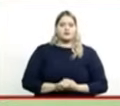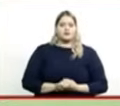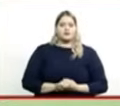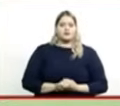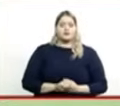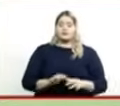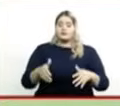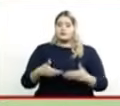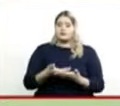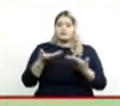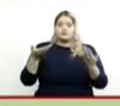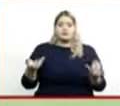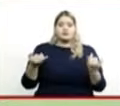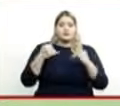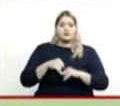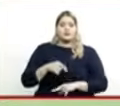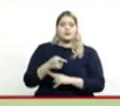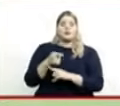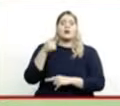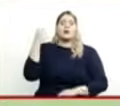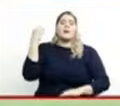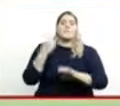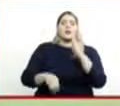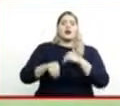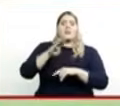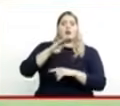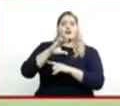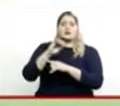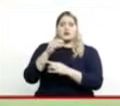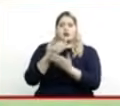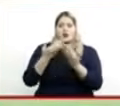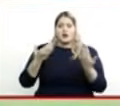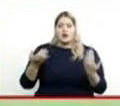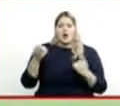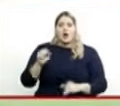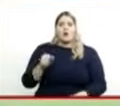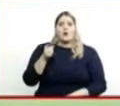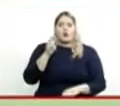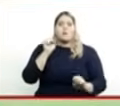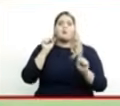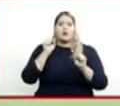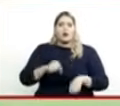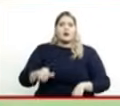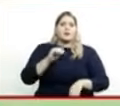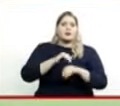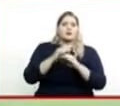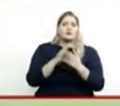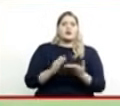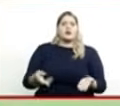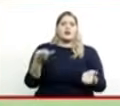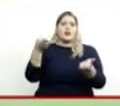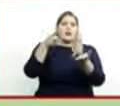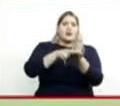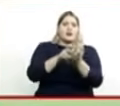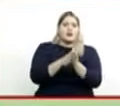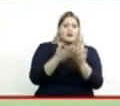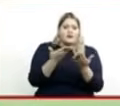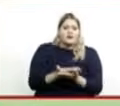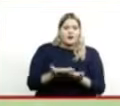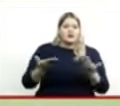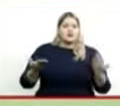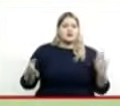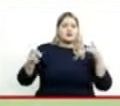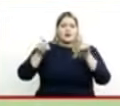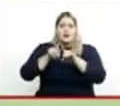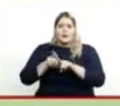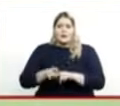Democratizamos con el Banco Central el acceso a las divisas, combatiendo la sobredemanda